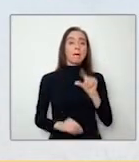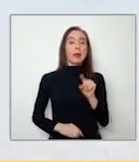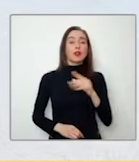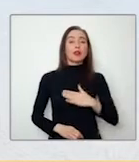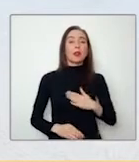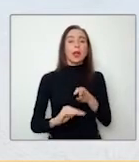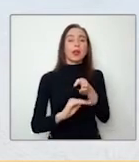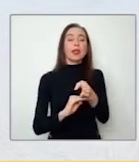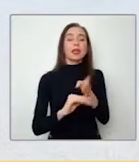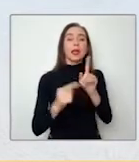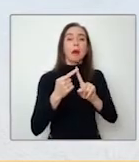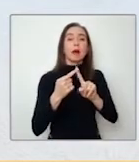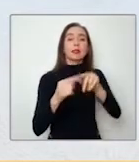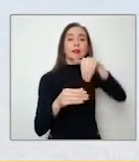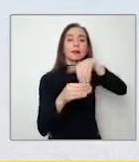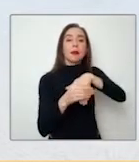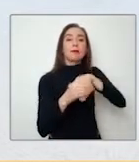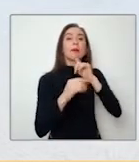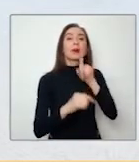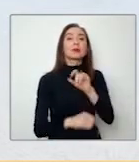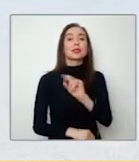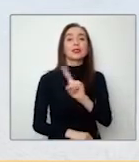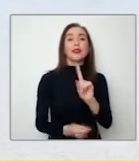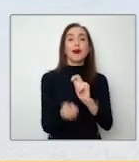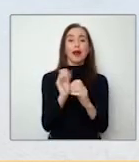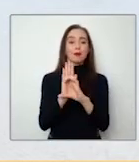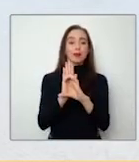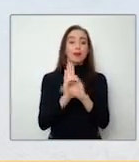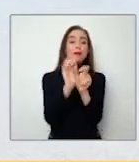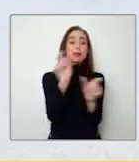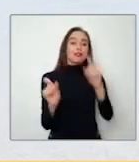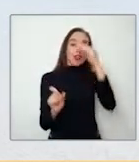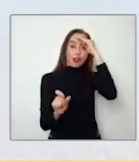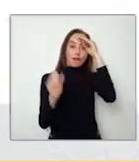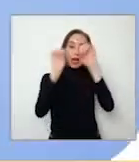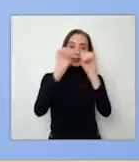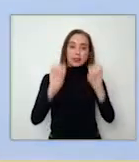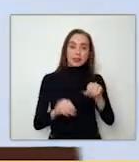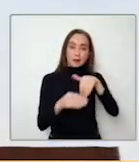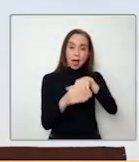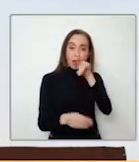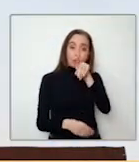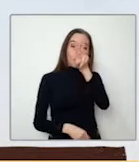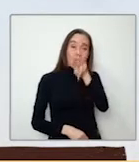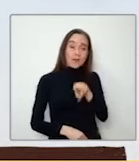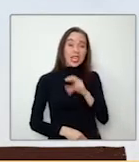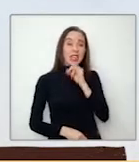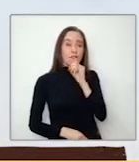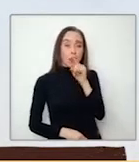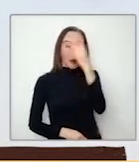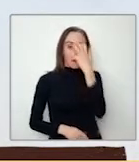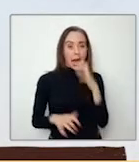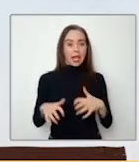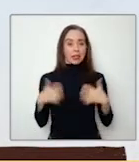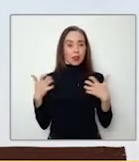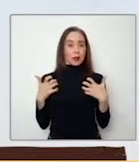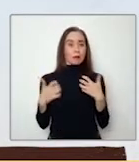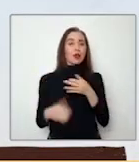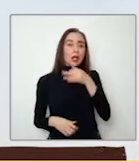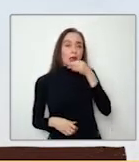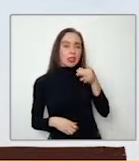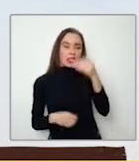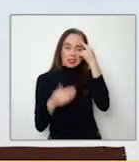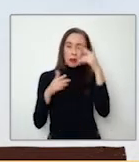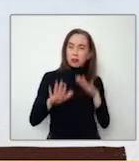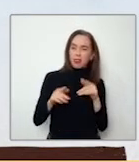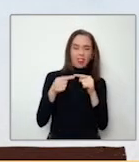la democracia. Intentan disminuir tus intenciones de participar en el plebiscito e instalar desconfianza en el sistema electoral. Si ves información que busca